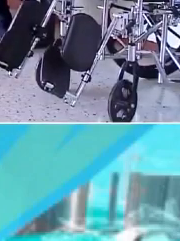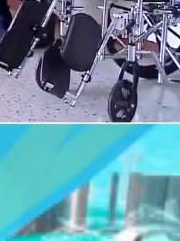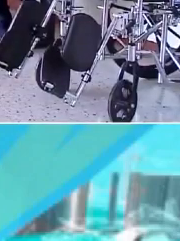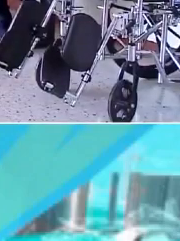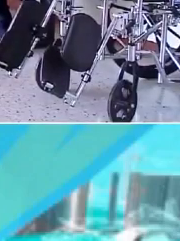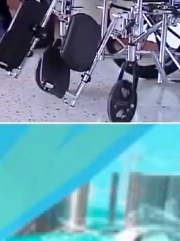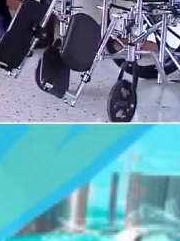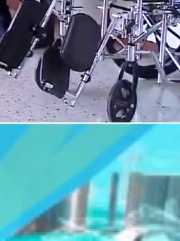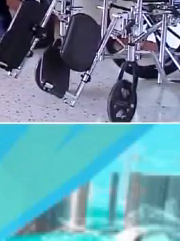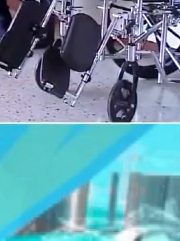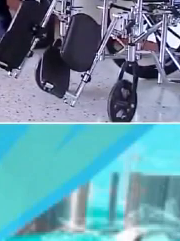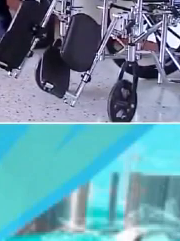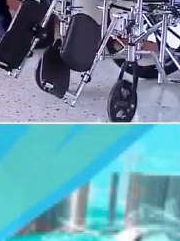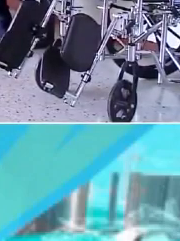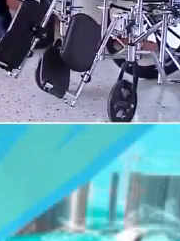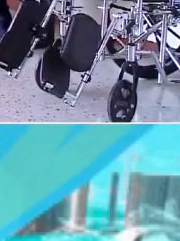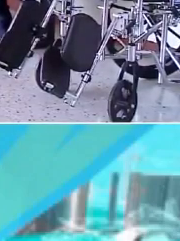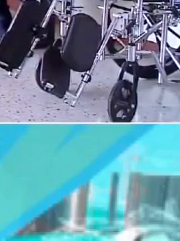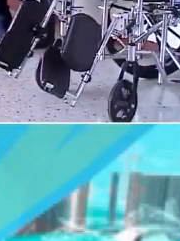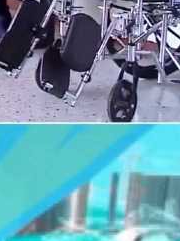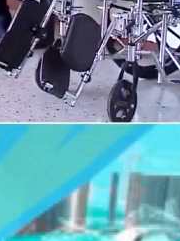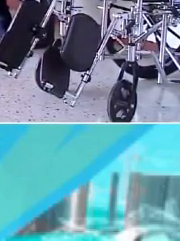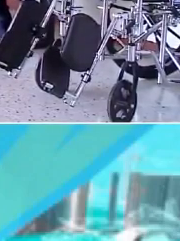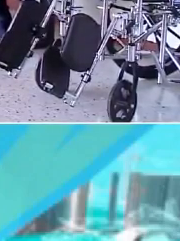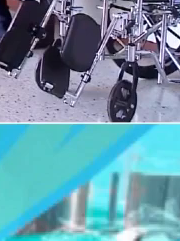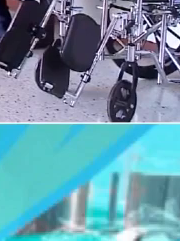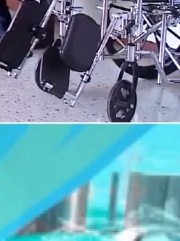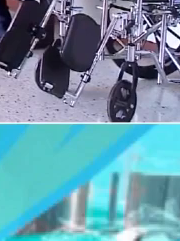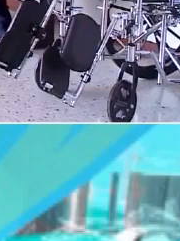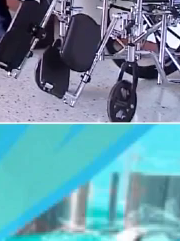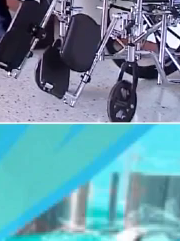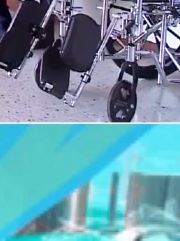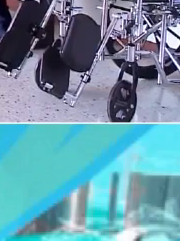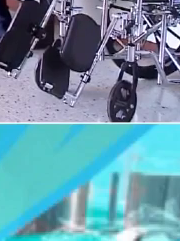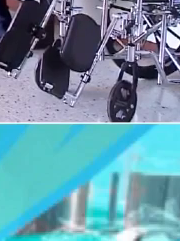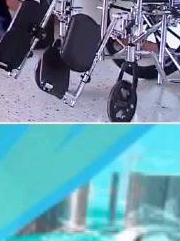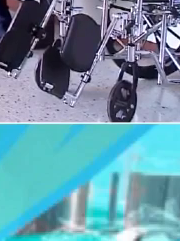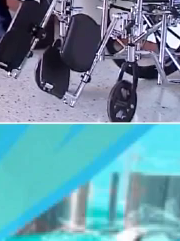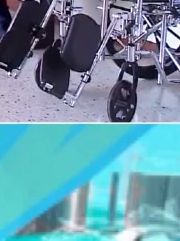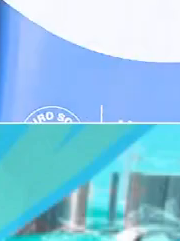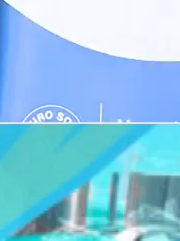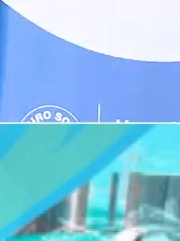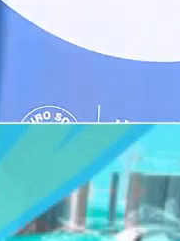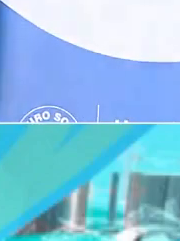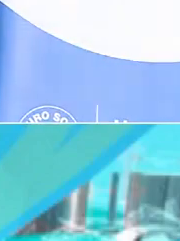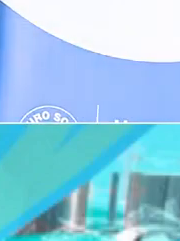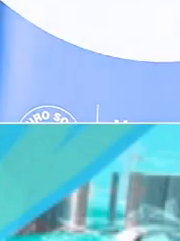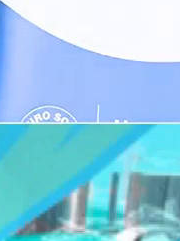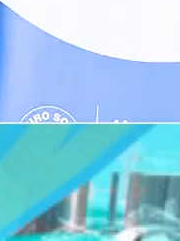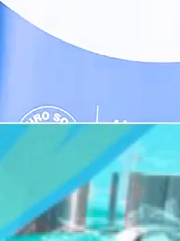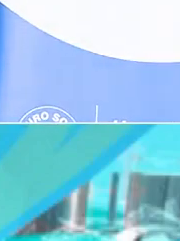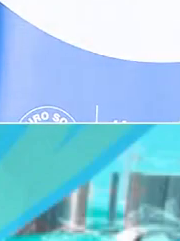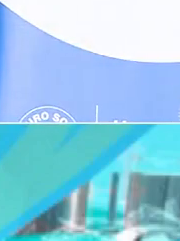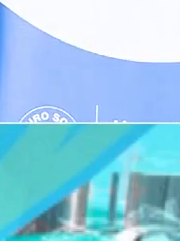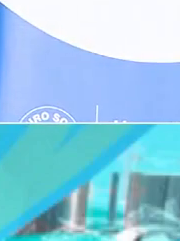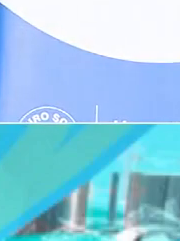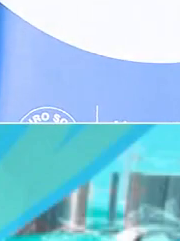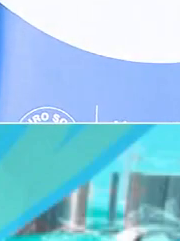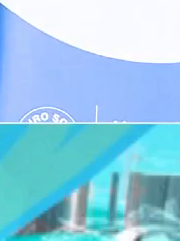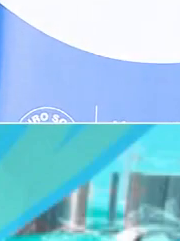fiebre. Ya obviamente se controló todo lo que se detectaron claramente los casos positivos y obviamente se